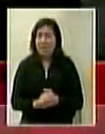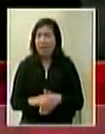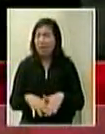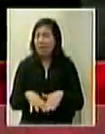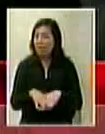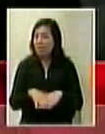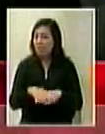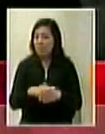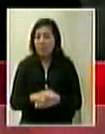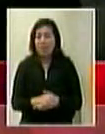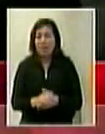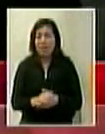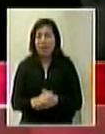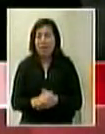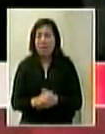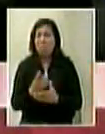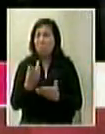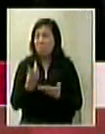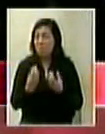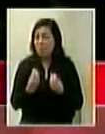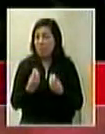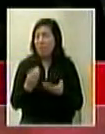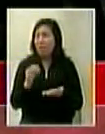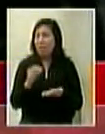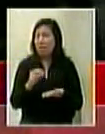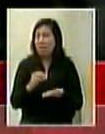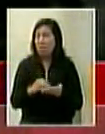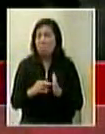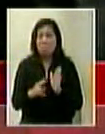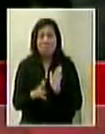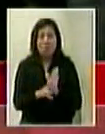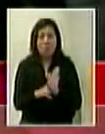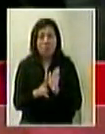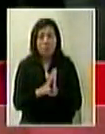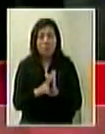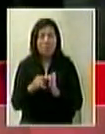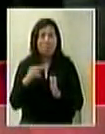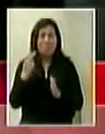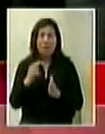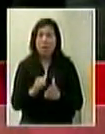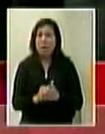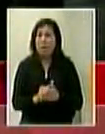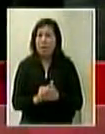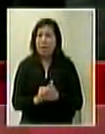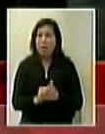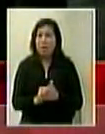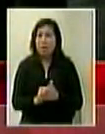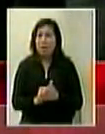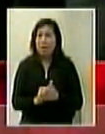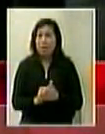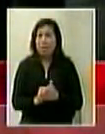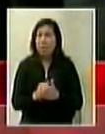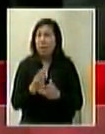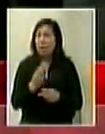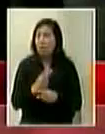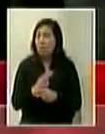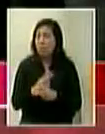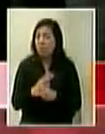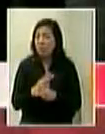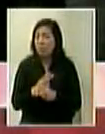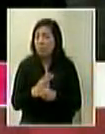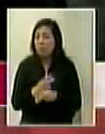gestión penitenciaria, porque además requiere una voluntad política de implementación, de logística, de seguridad,